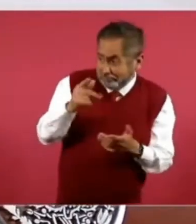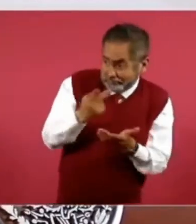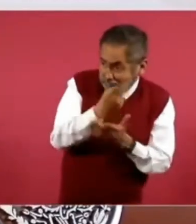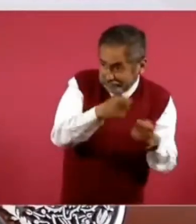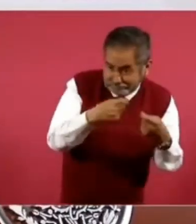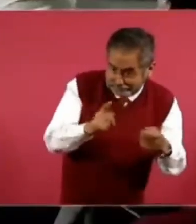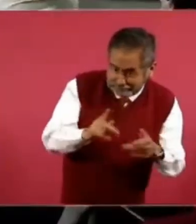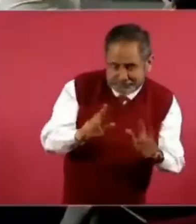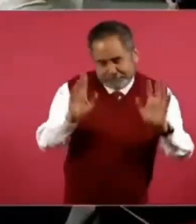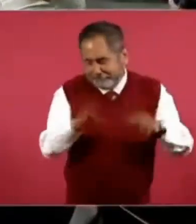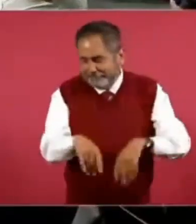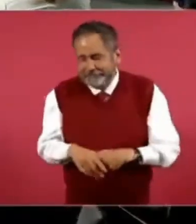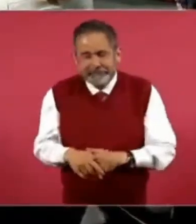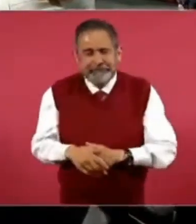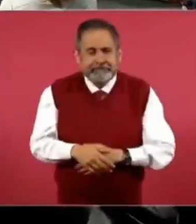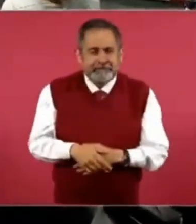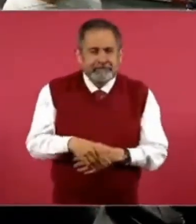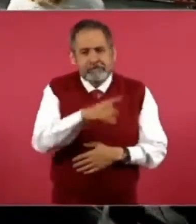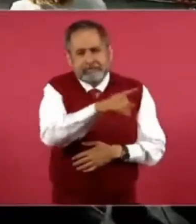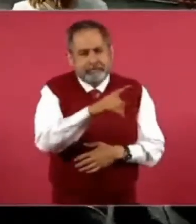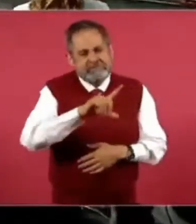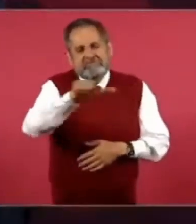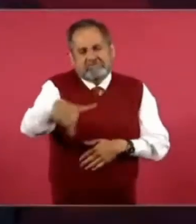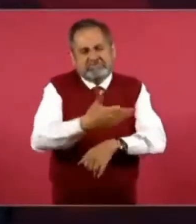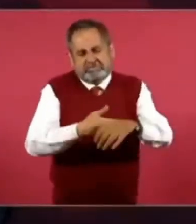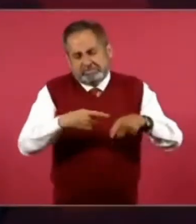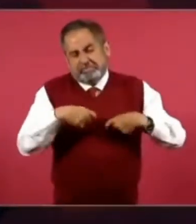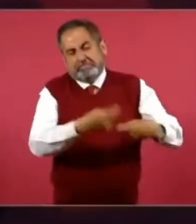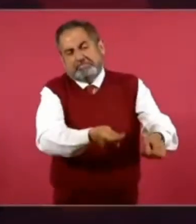no. Pues no tarde y se lo dan.